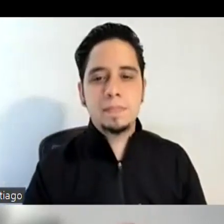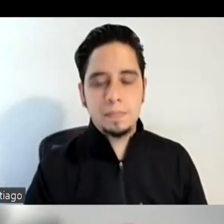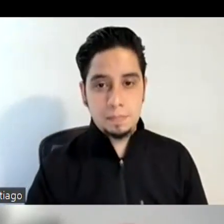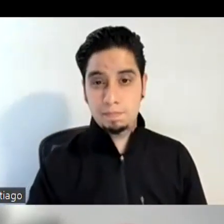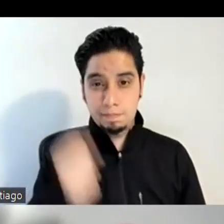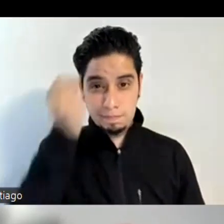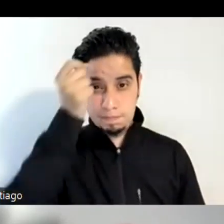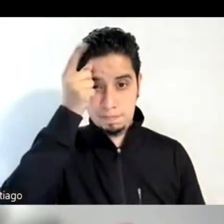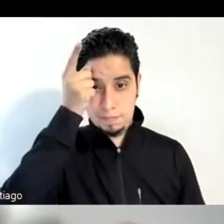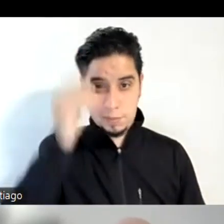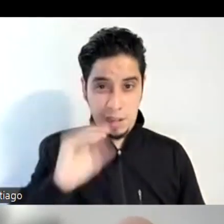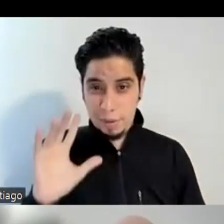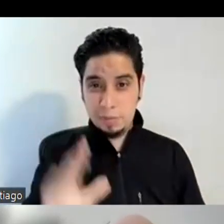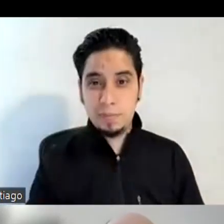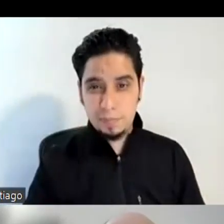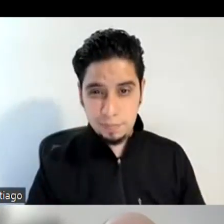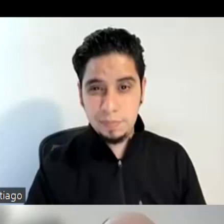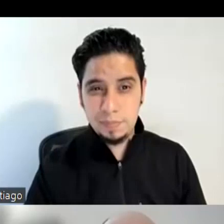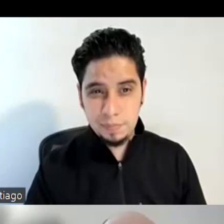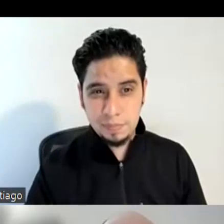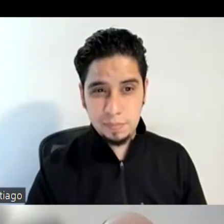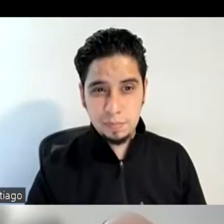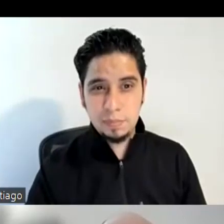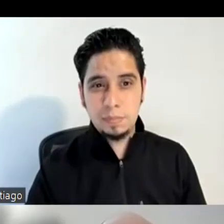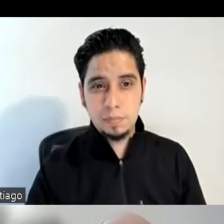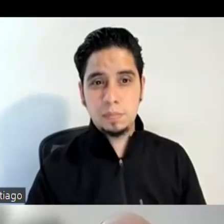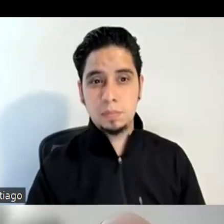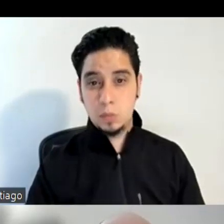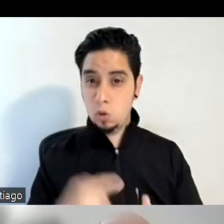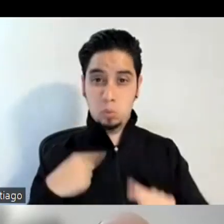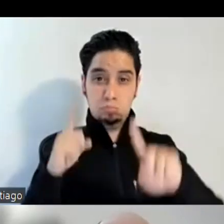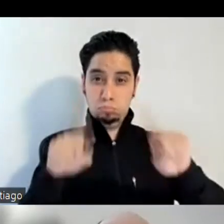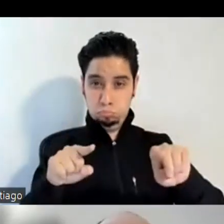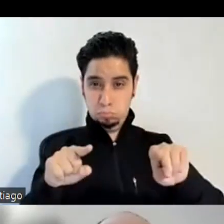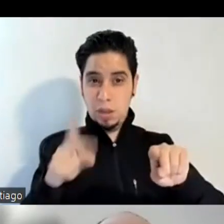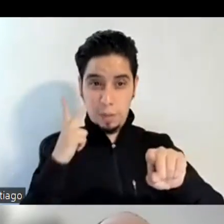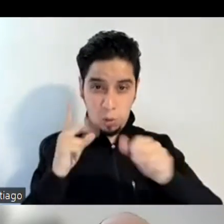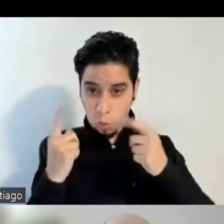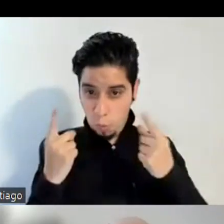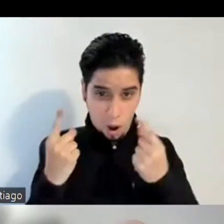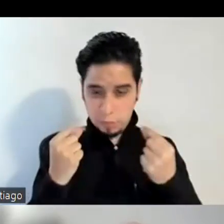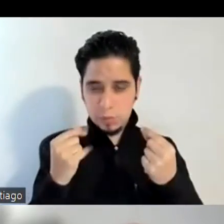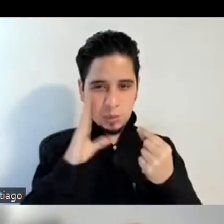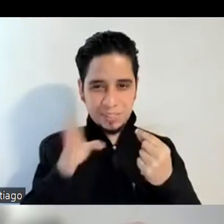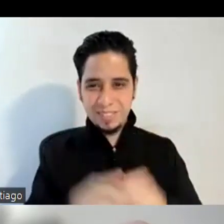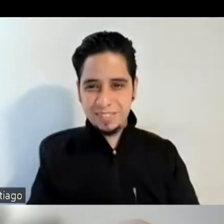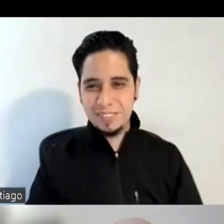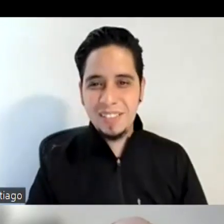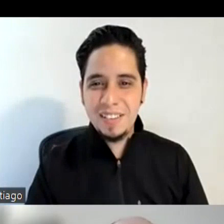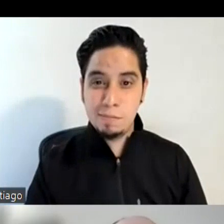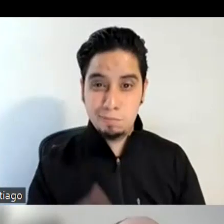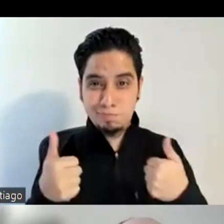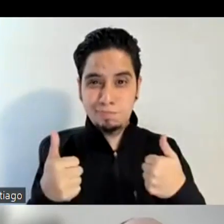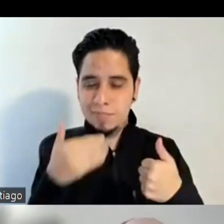yo te entiendo perfectamente. No, yo te entiendo. No, yo no me la voy a perder. Lo siento, yo voy a ver cómo yo hago. Muy bien, así me